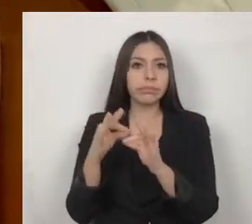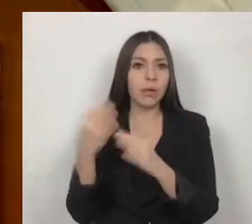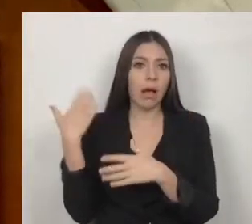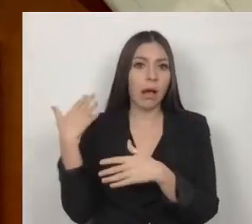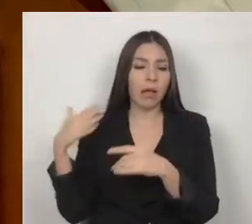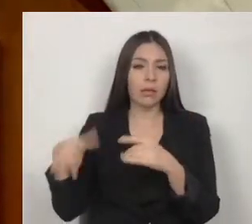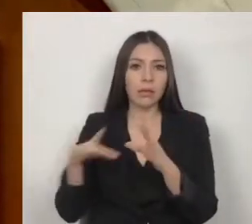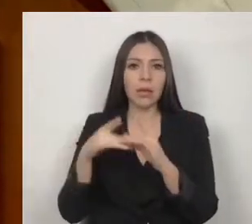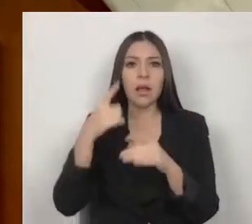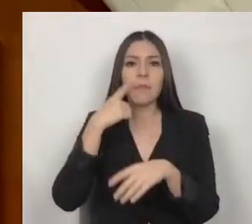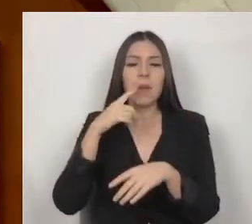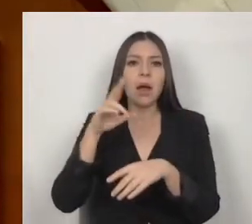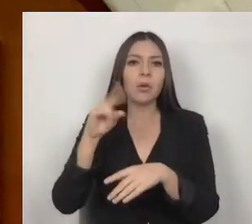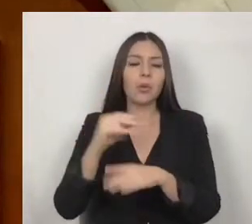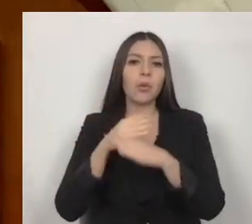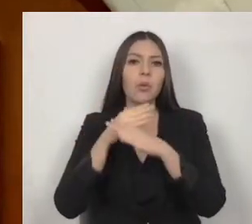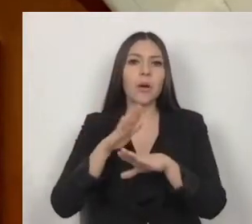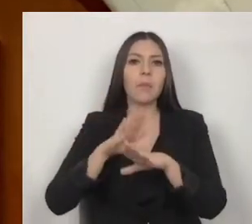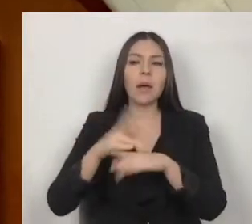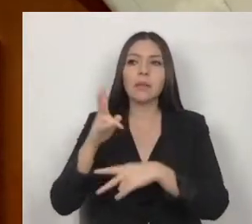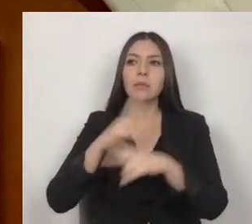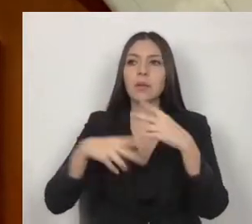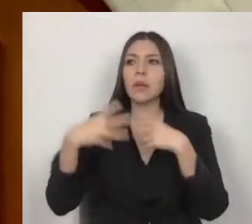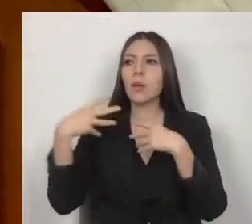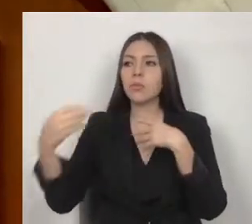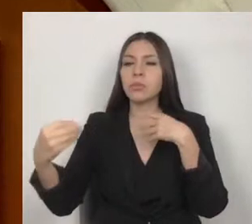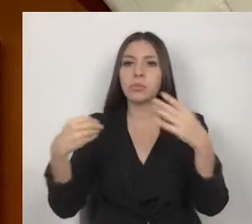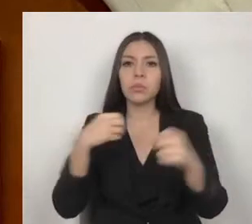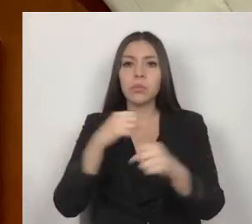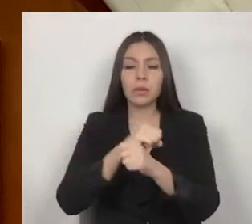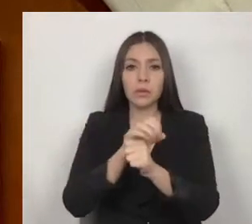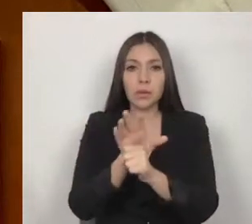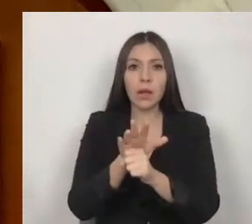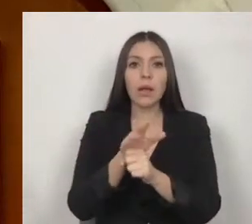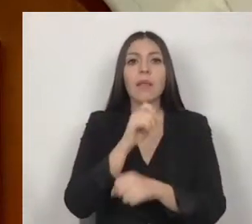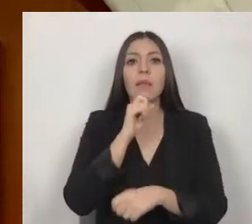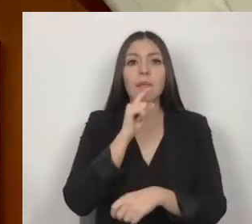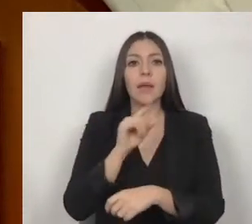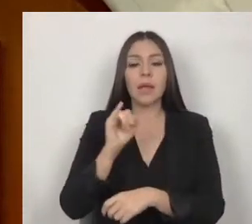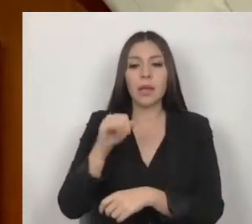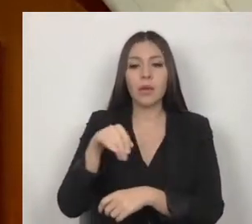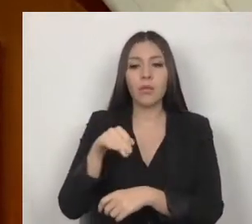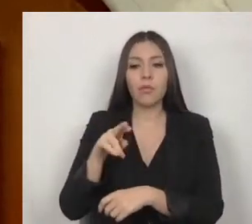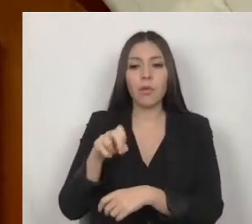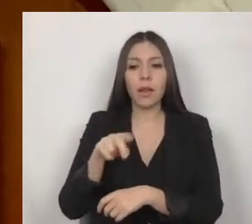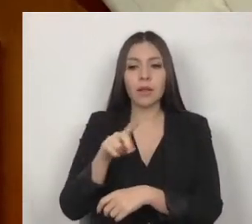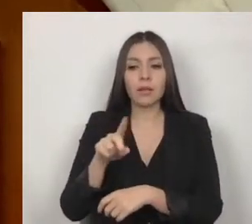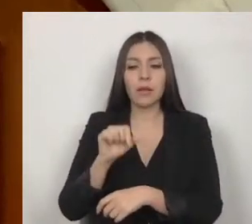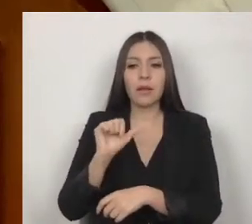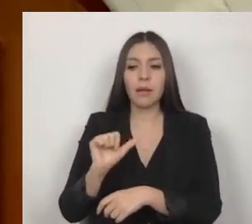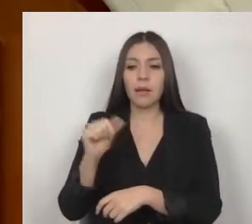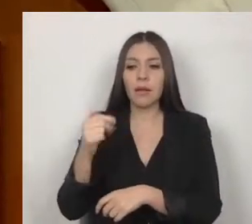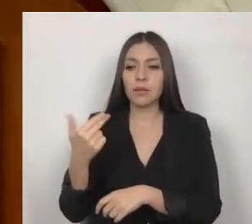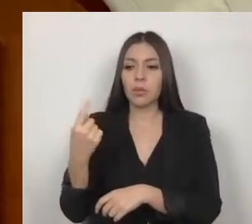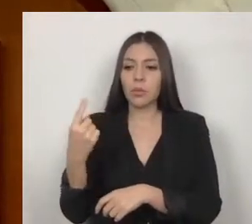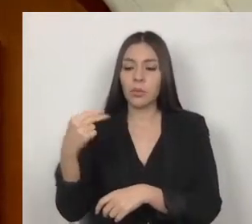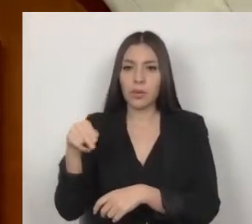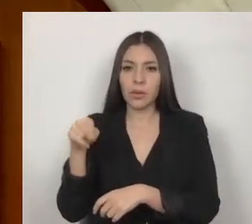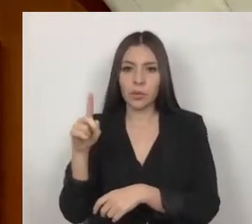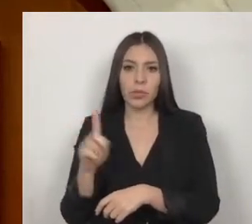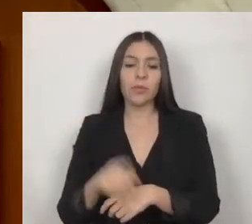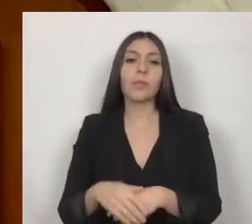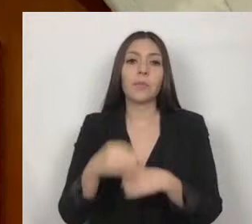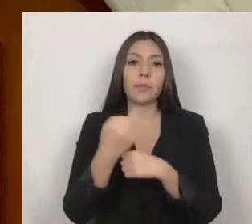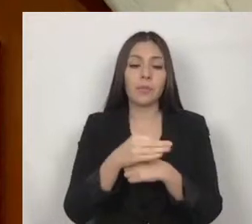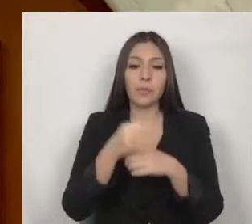más contagios de SARS-CoV-2 e influenza H1N1. Transitorio. Artículo único. Publíquese el